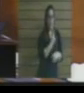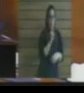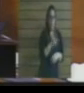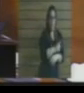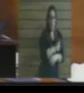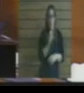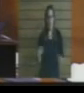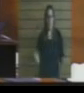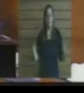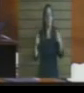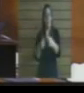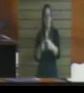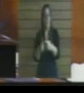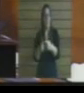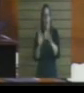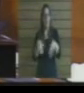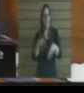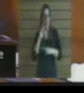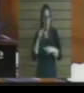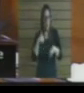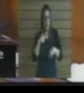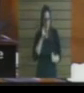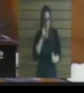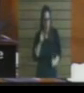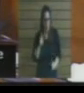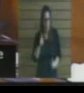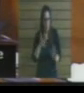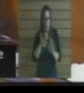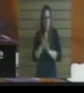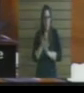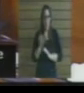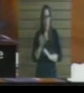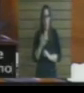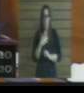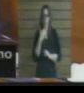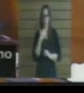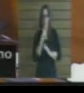igual con el tiempo, como digo, no vayan a acabar como el timo del pariente. Nada más, muchas gracias.